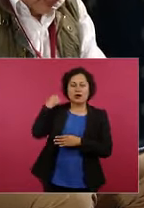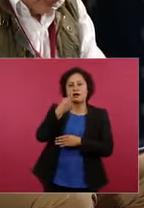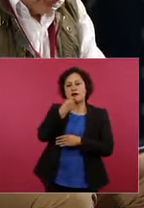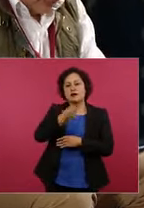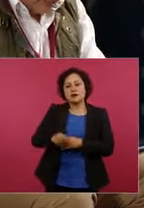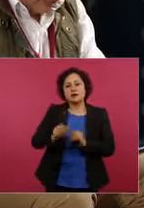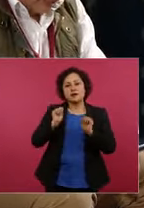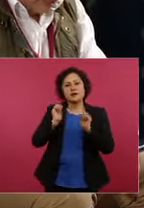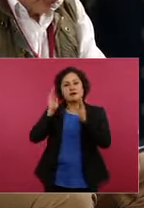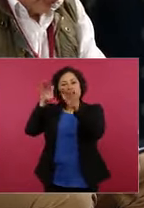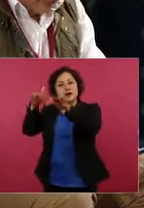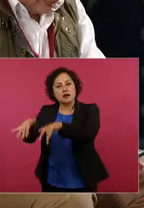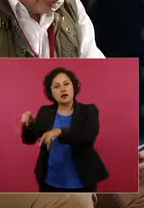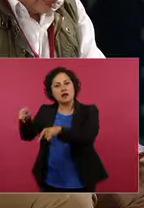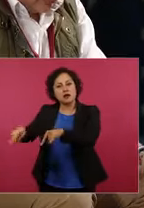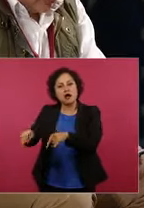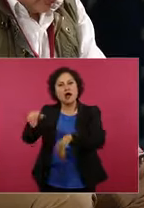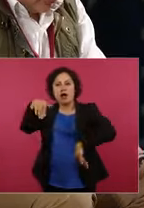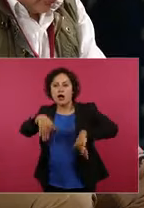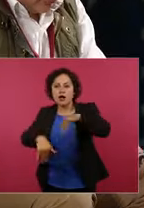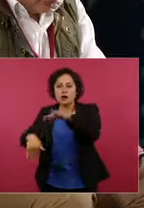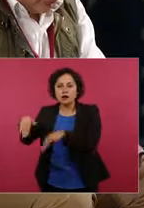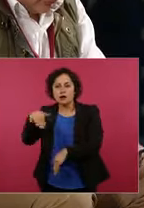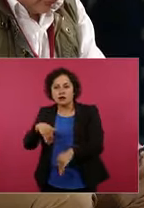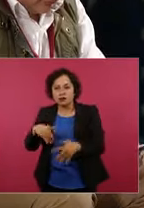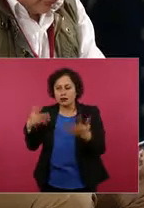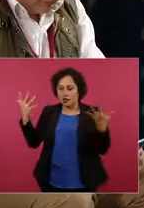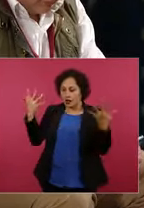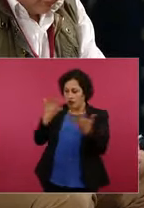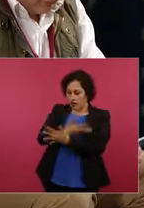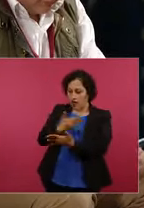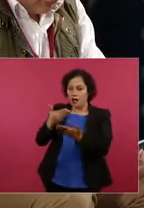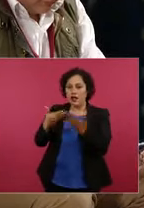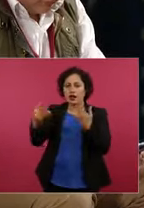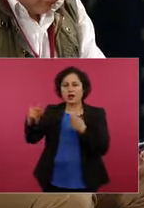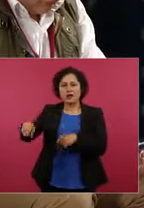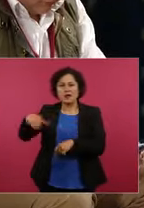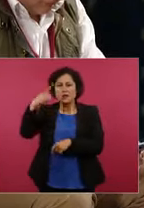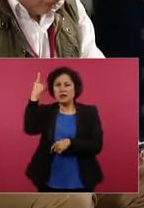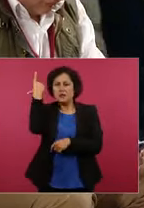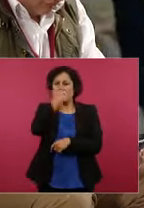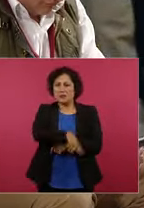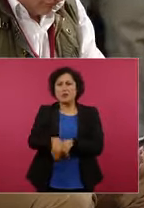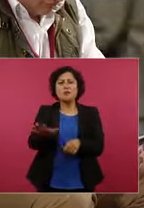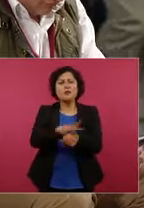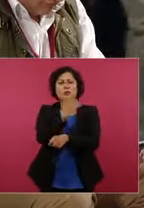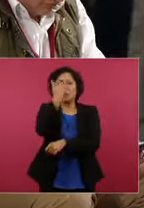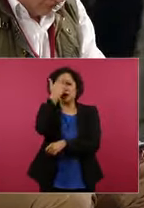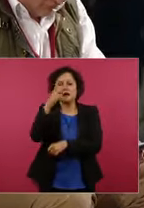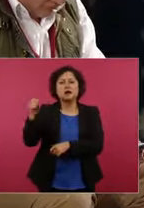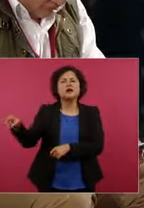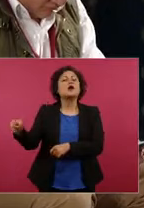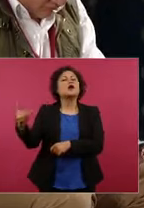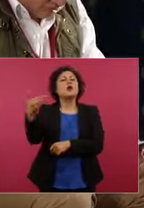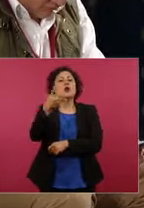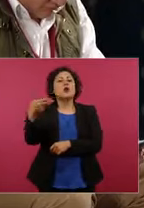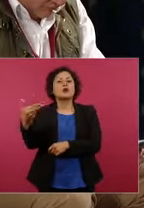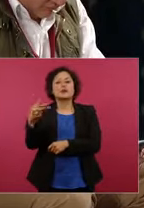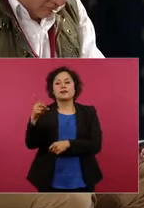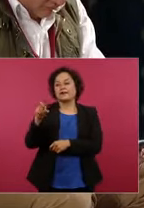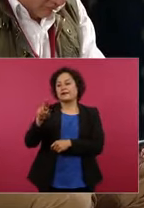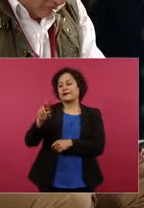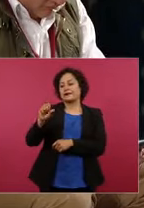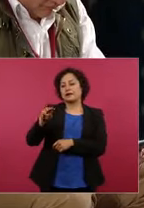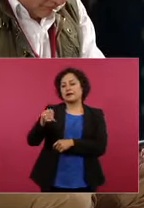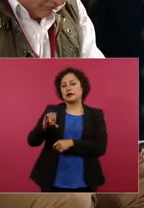Nayarit, está convertida en un muladar. El Hotel Dreams avienta aguas negras.